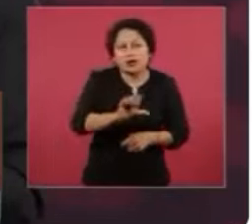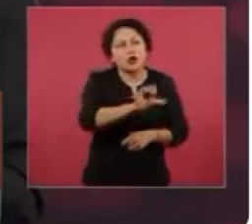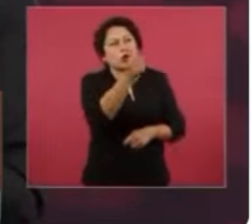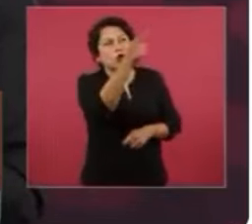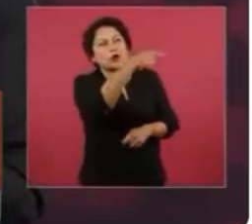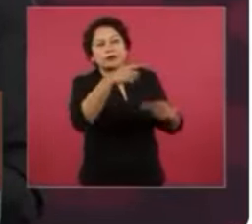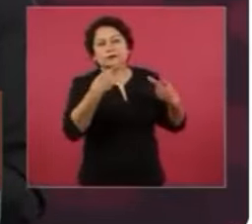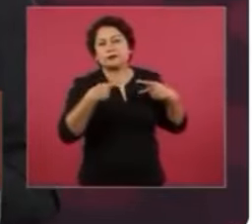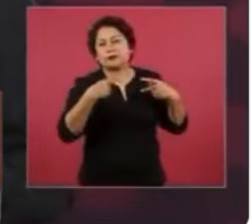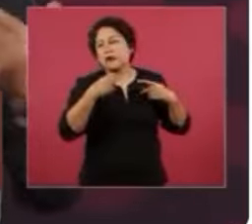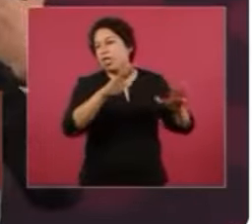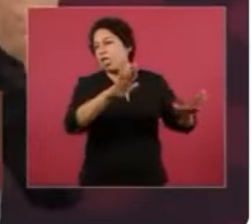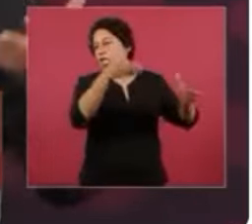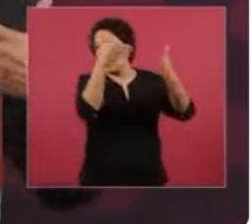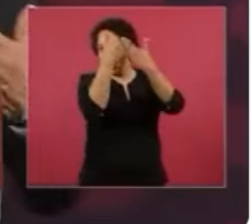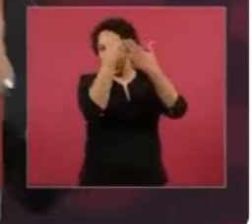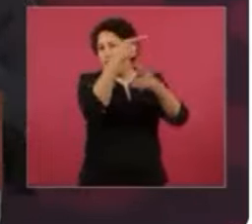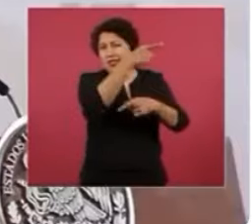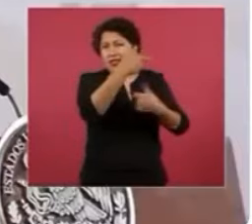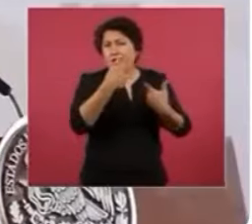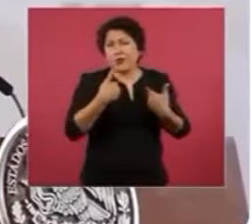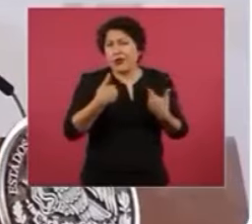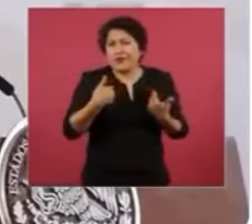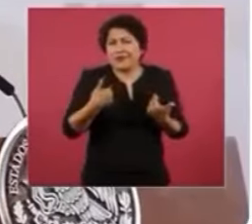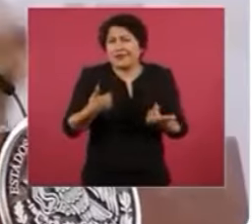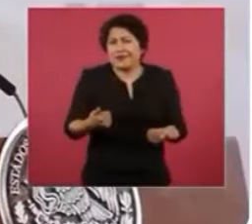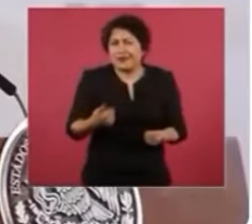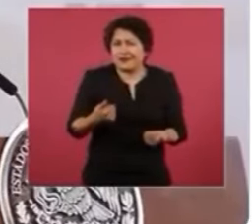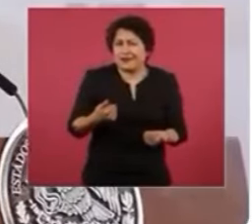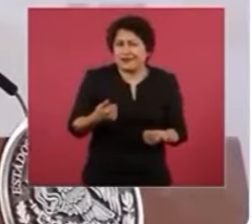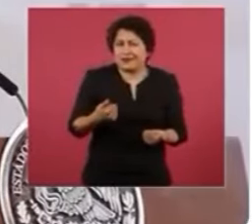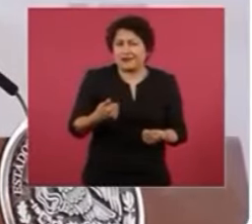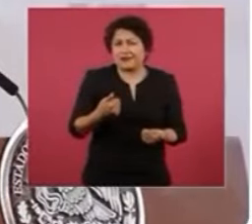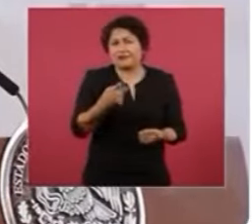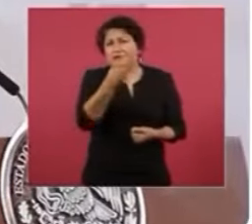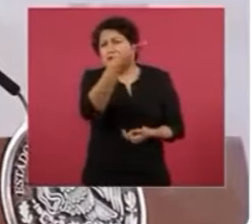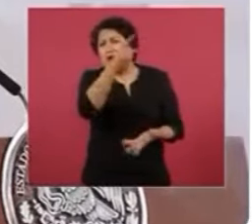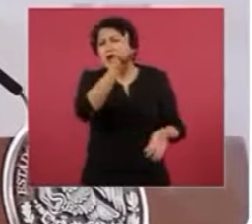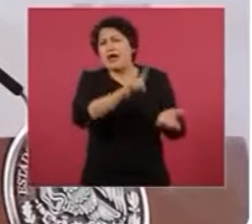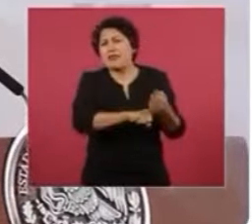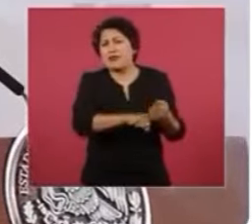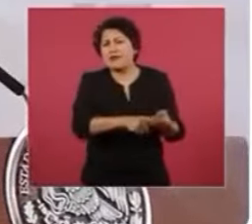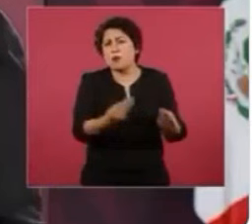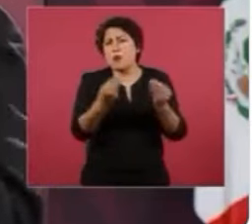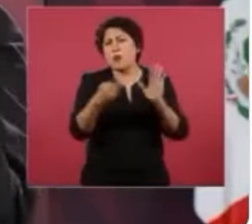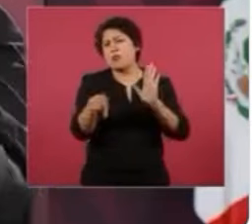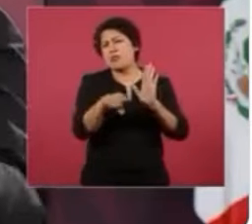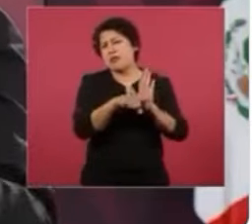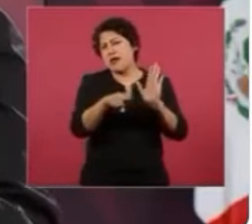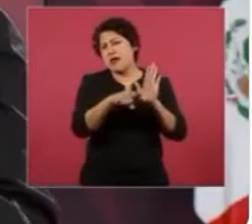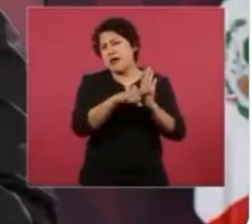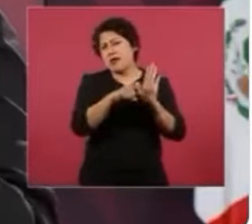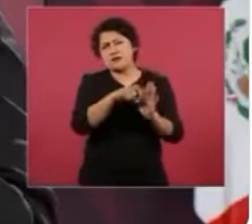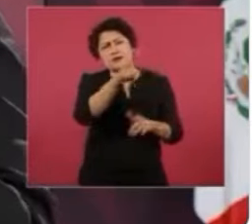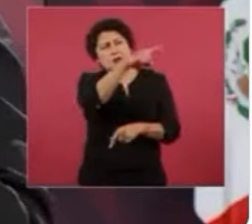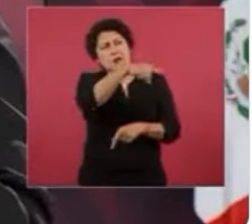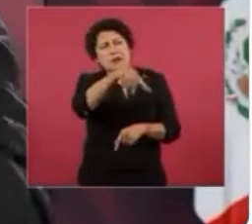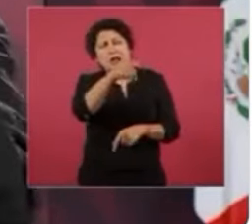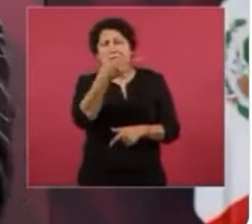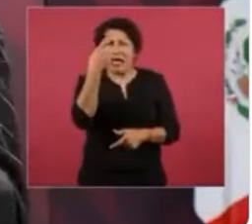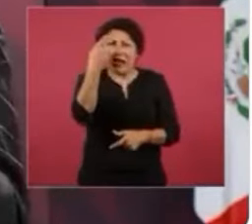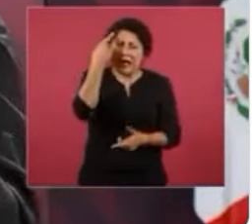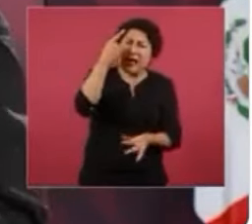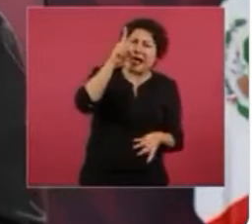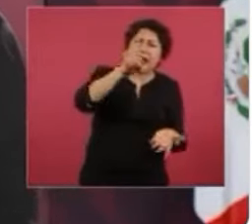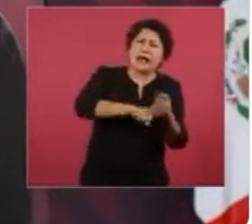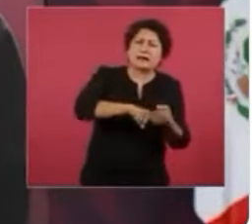por sus prejuicios por su clasismo por